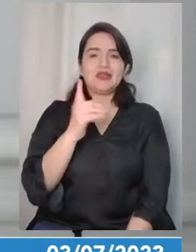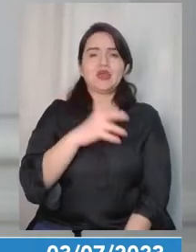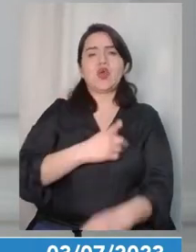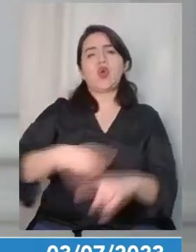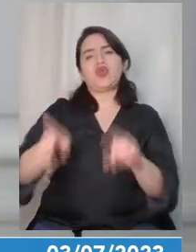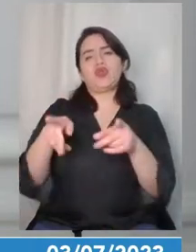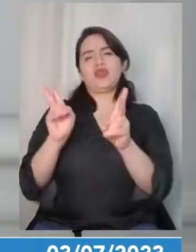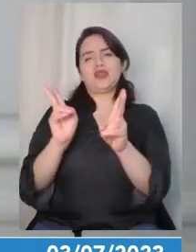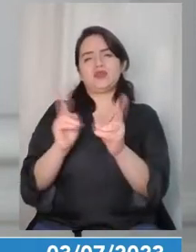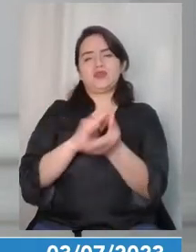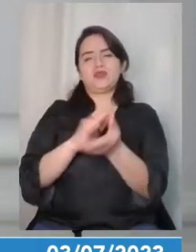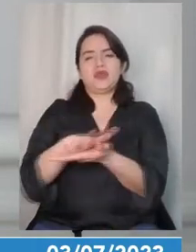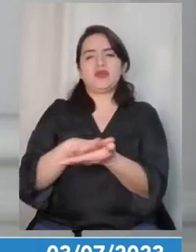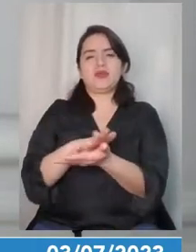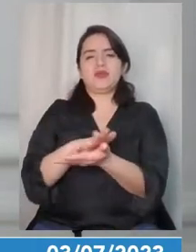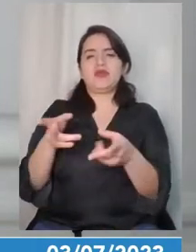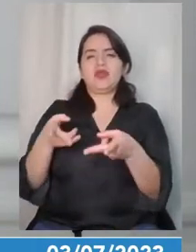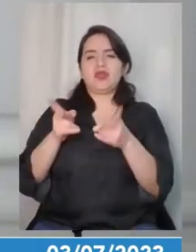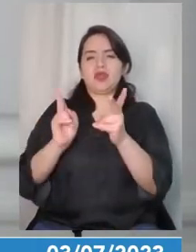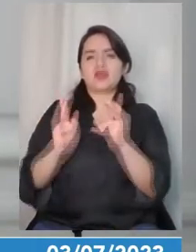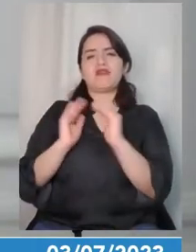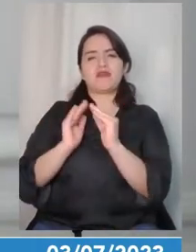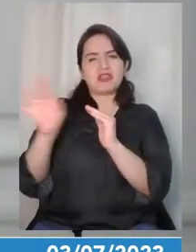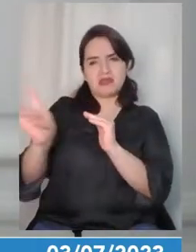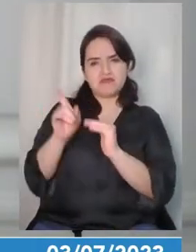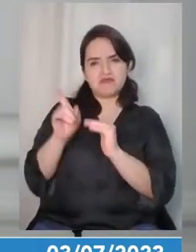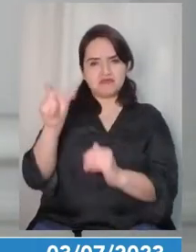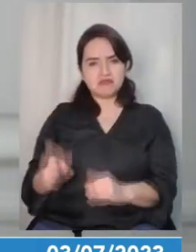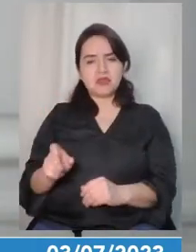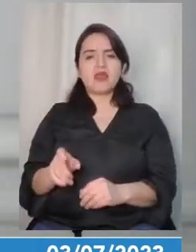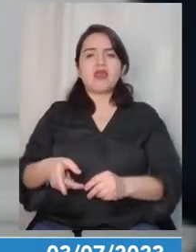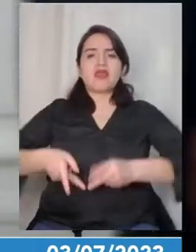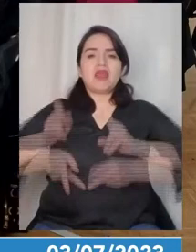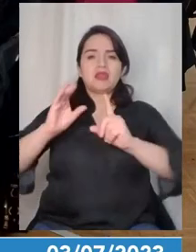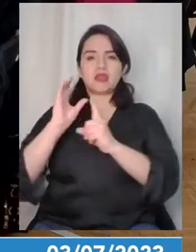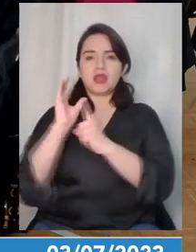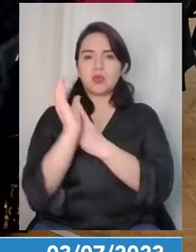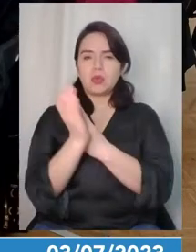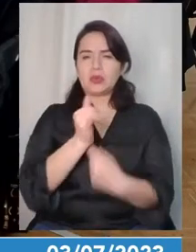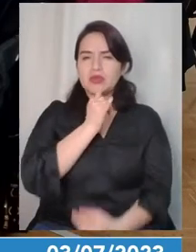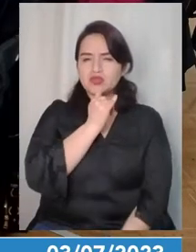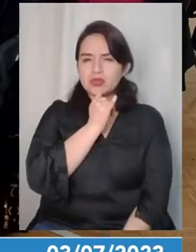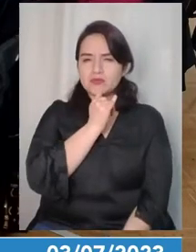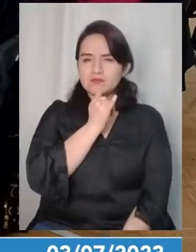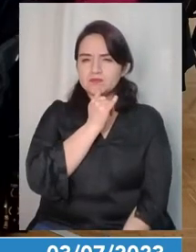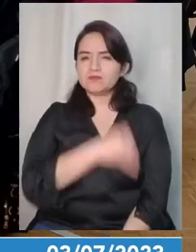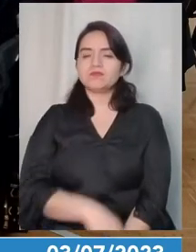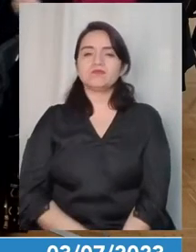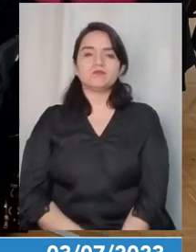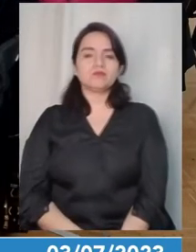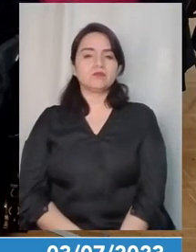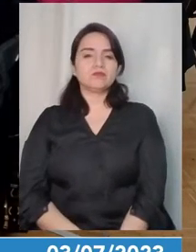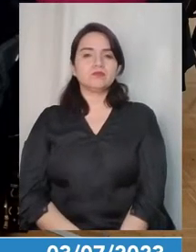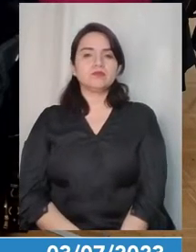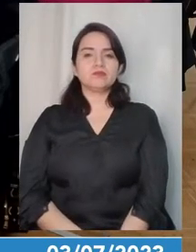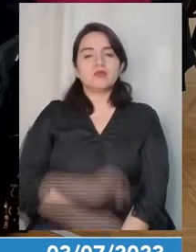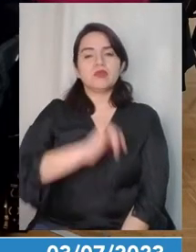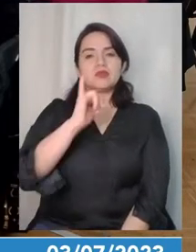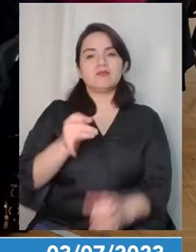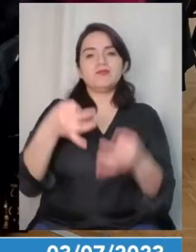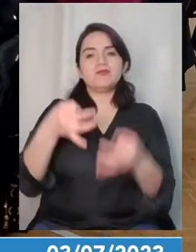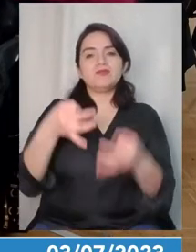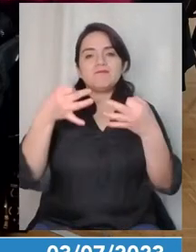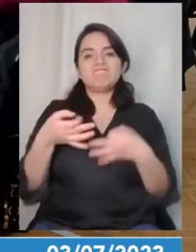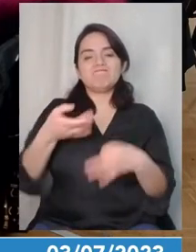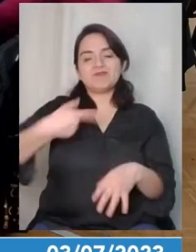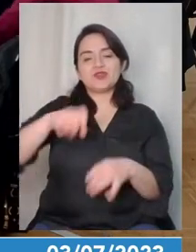de Derecho a la Vivienda o Derecho a la Cultura, no sé, siempre en la proporción en que hemos trabajado, pero para que se pongan